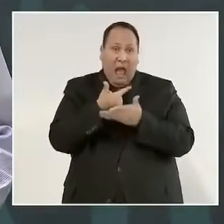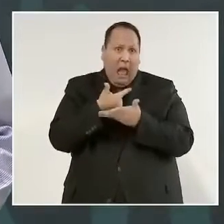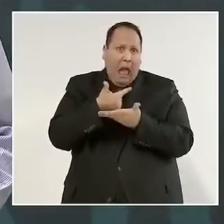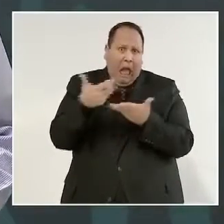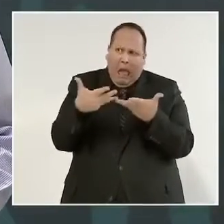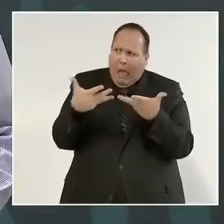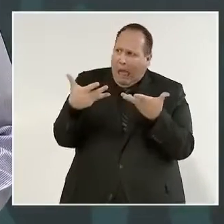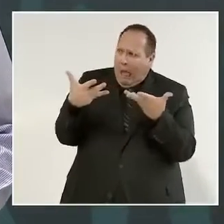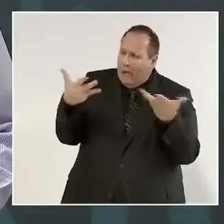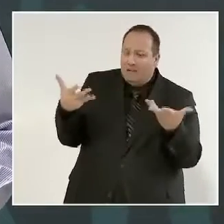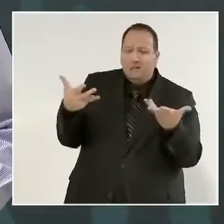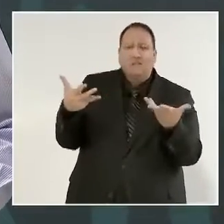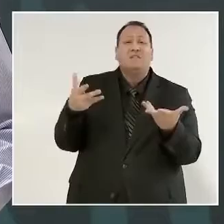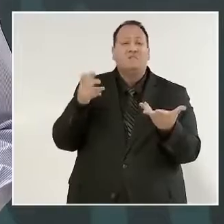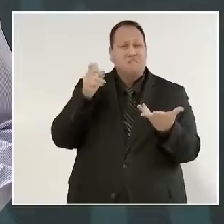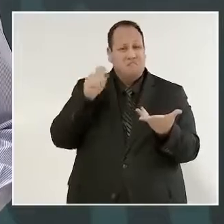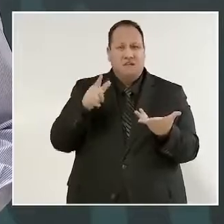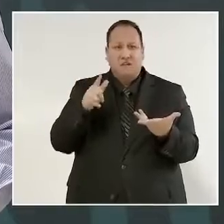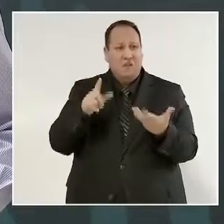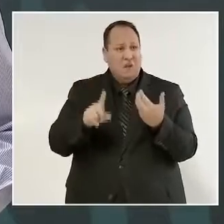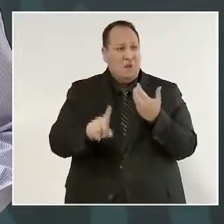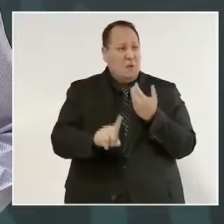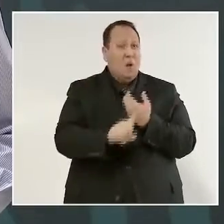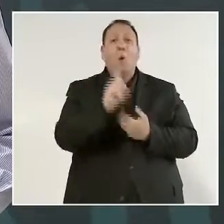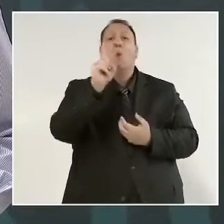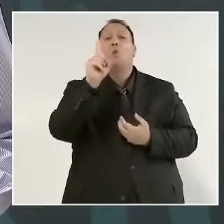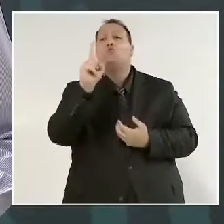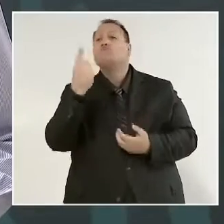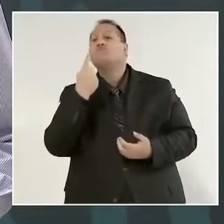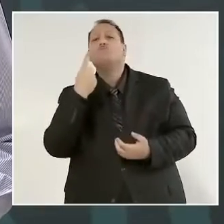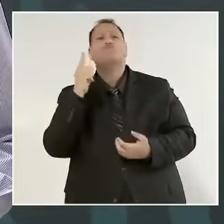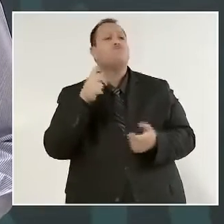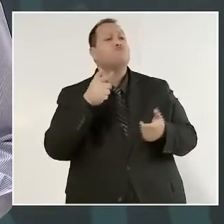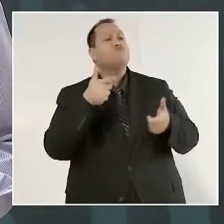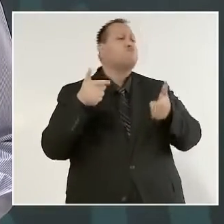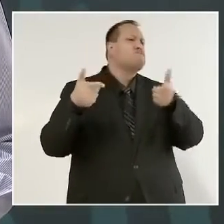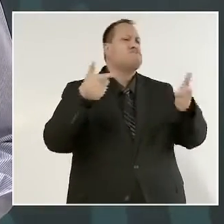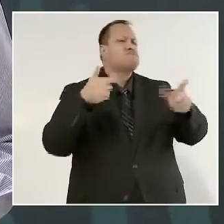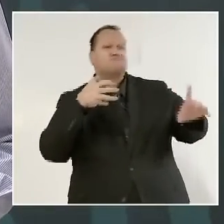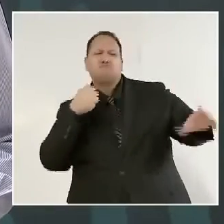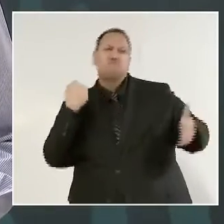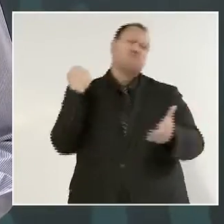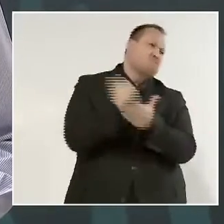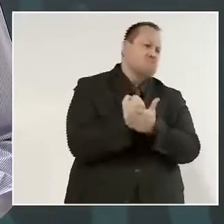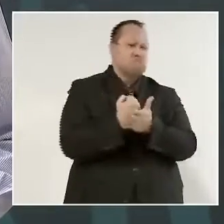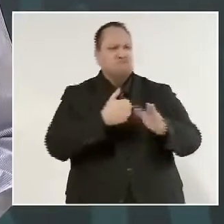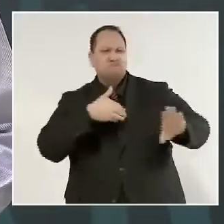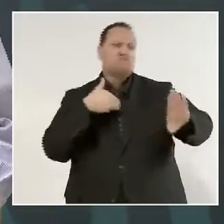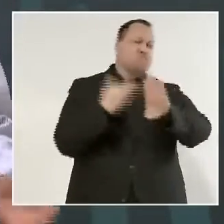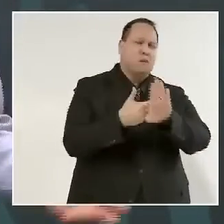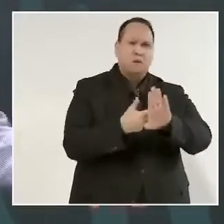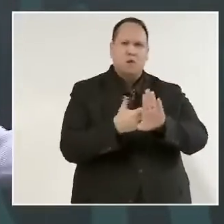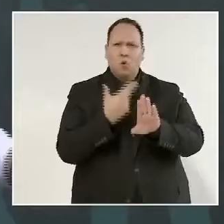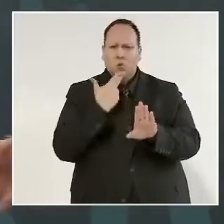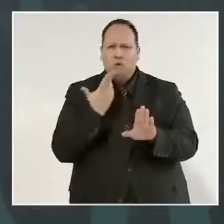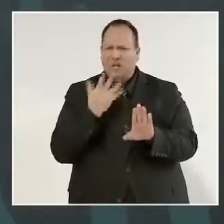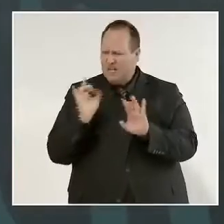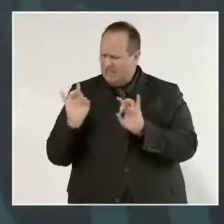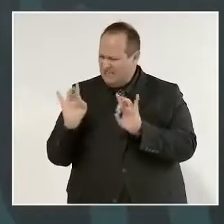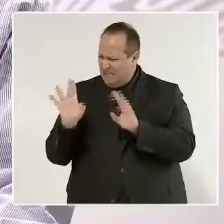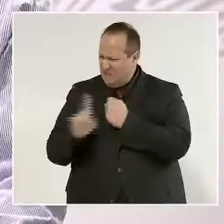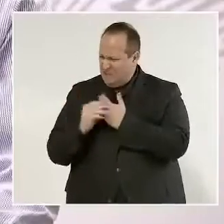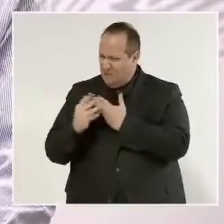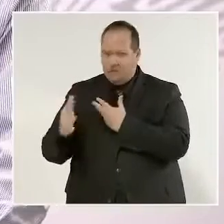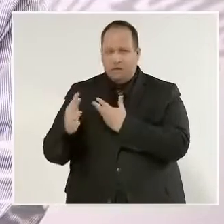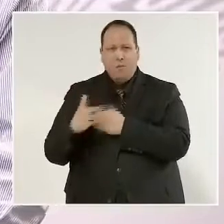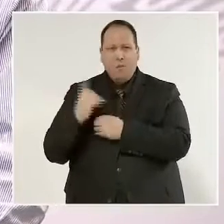garrafales, como el querer resolver todo con el uso de la fuerza. ¿Por qué se originó este problema?